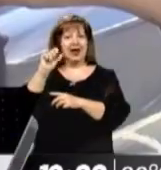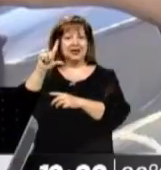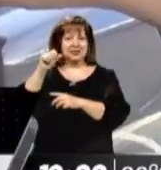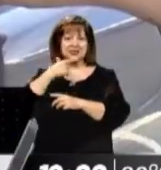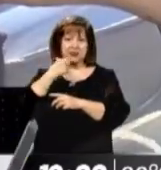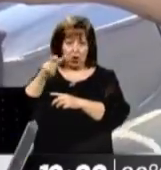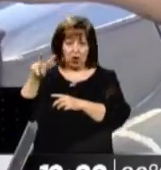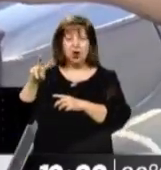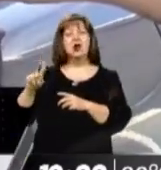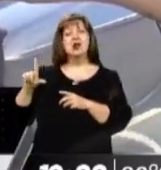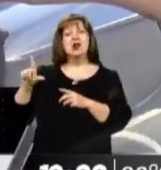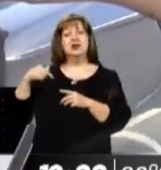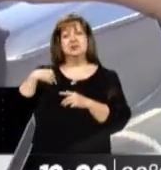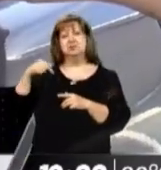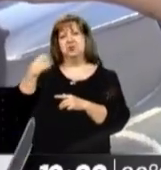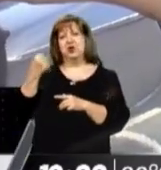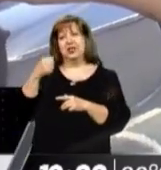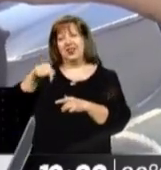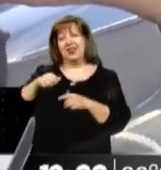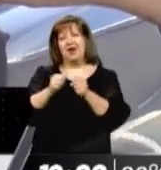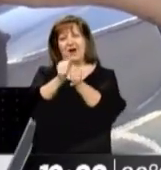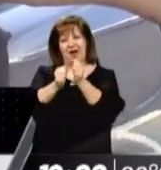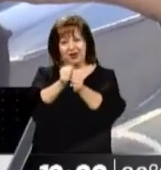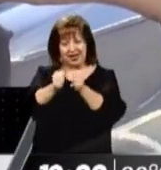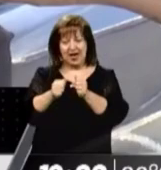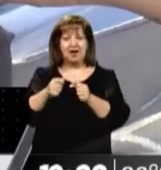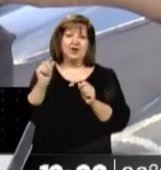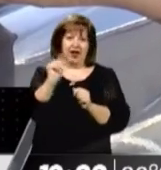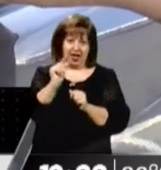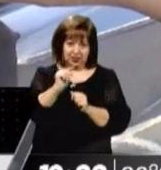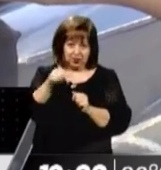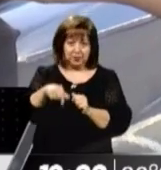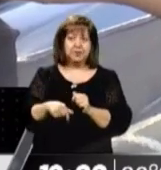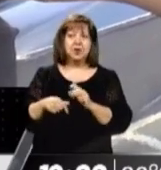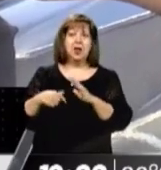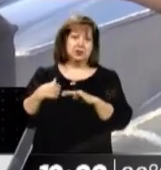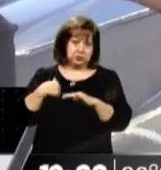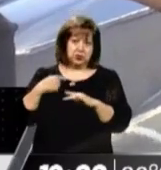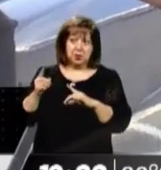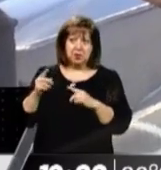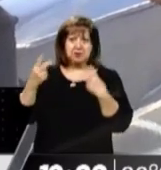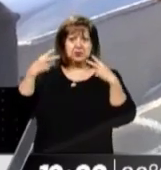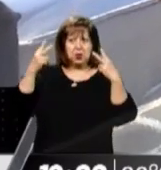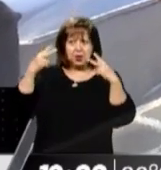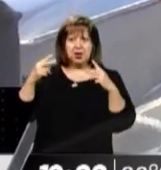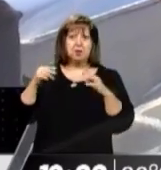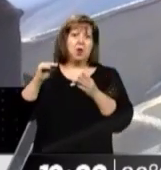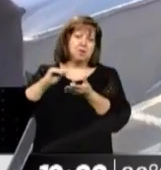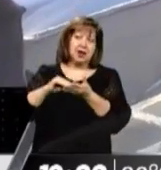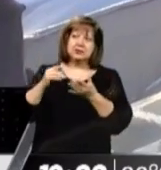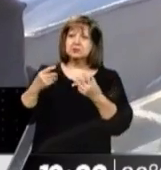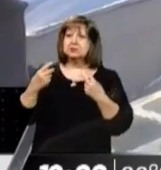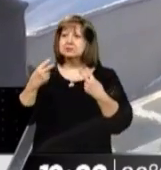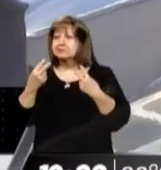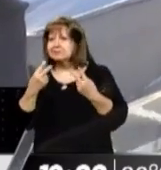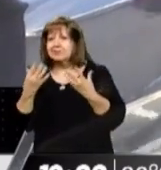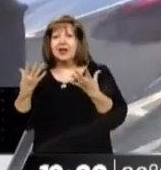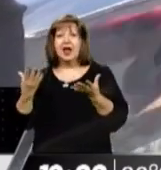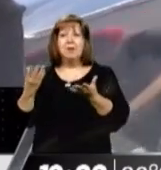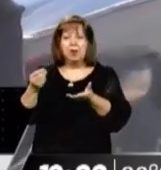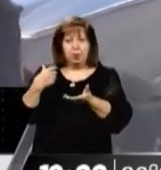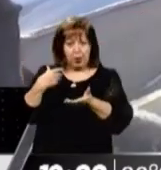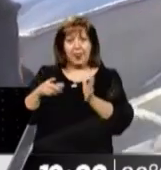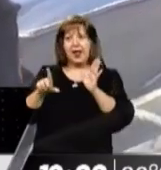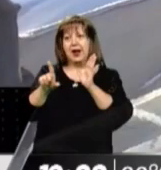de turismo, está el tiempo bueno todavía. Sí se puede y se aprovecha de llevarlo lo que más pueda ahí dentro de lo que permite